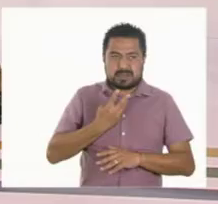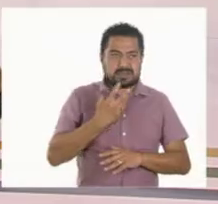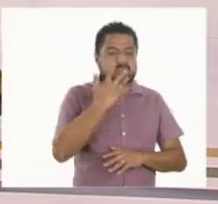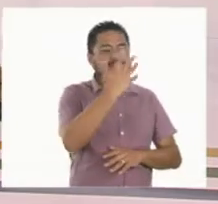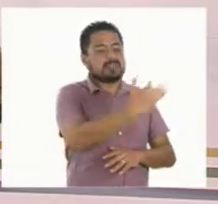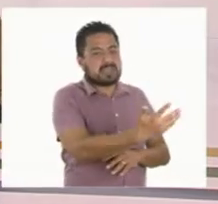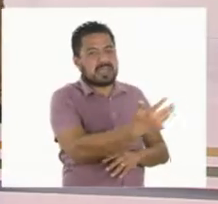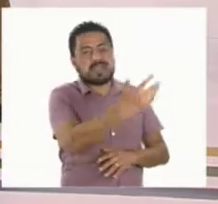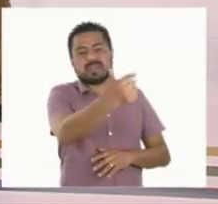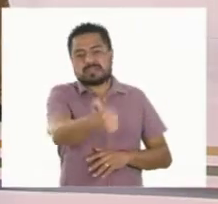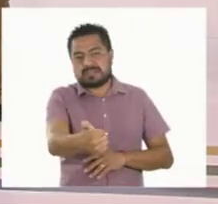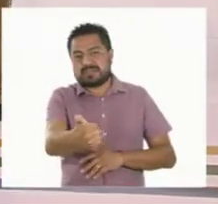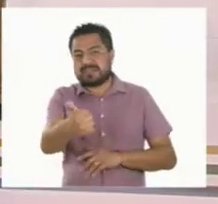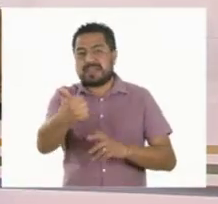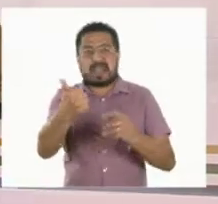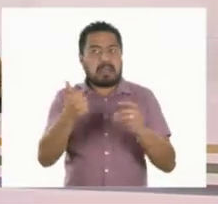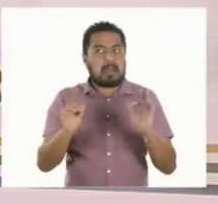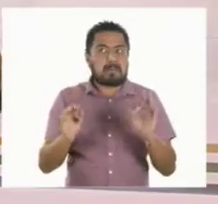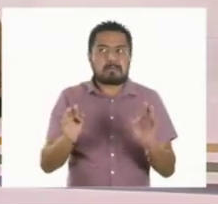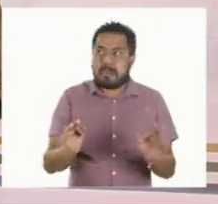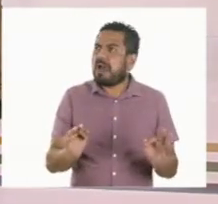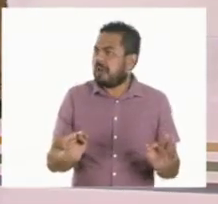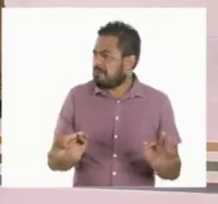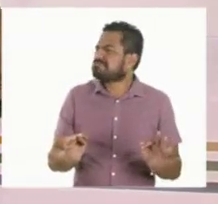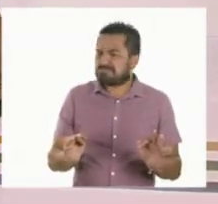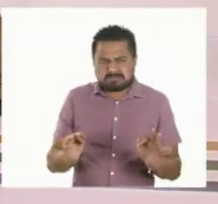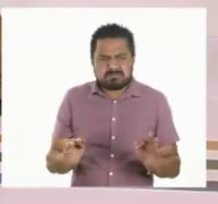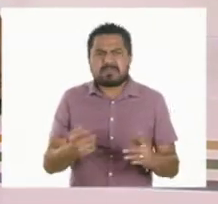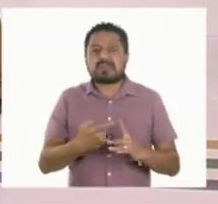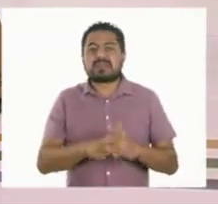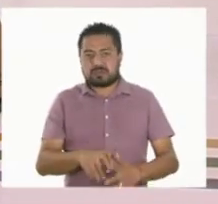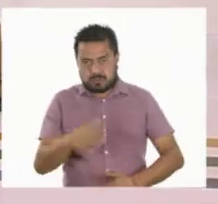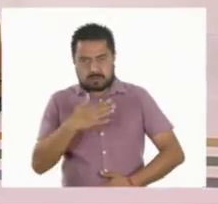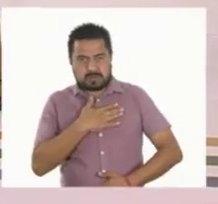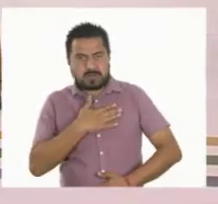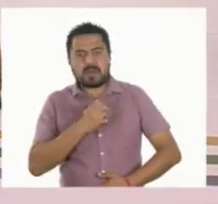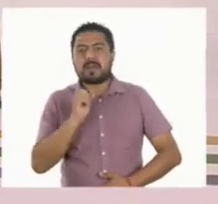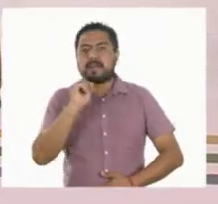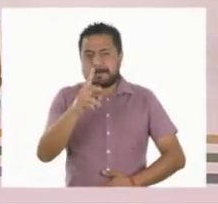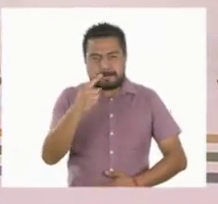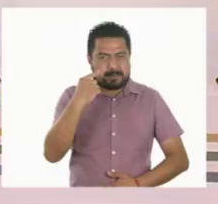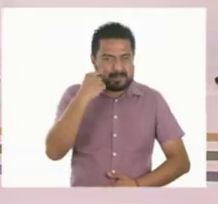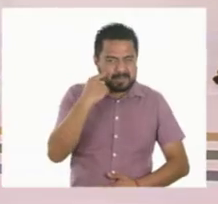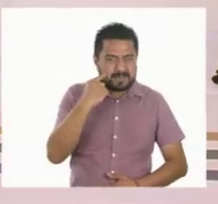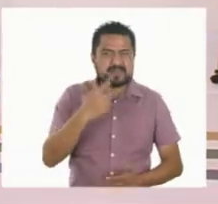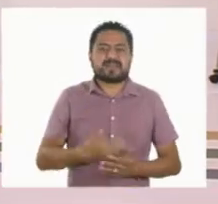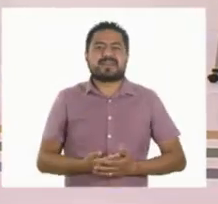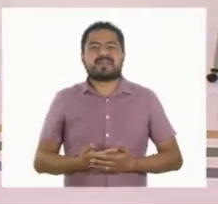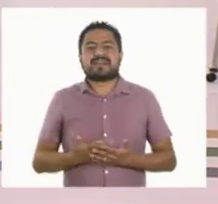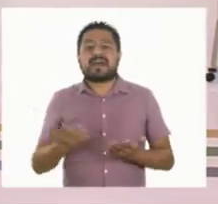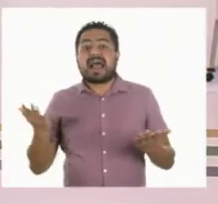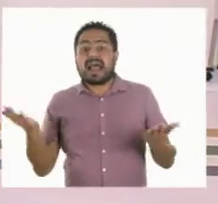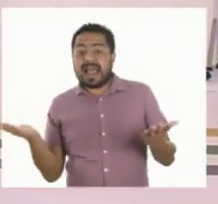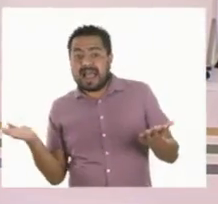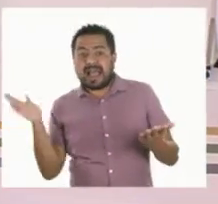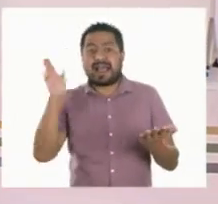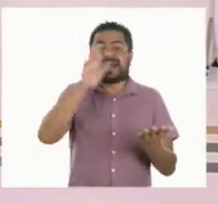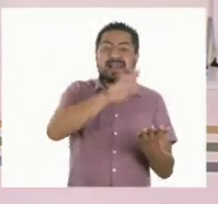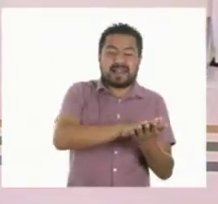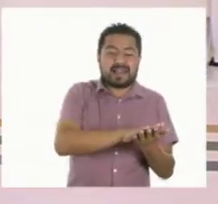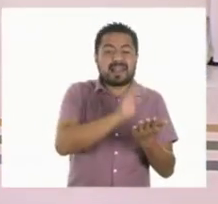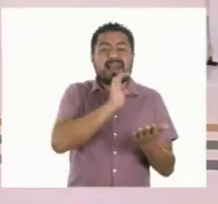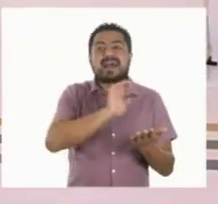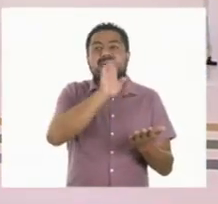1, 2, 3, 4. 5, 6, exacto. Perfecto. Va. ¿Quién inicia? ¿Yo? Tú. Sí, tú. Yo. Y así, tron,